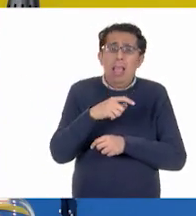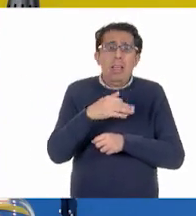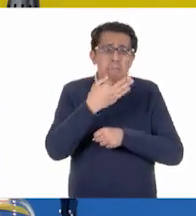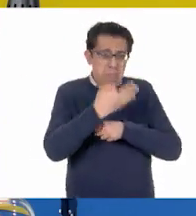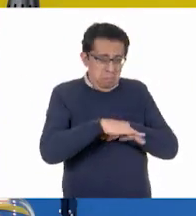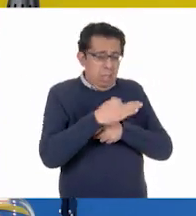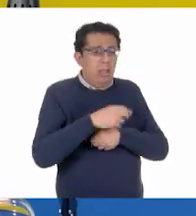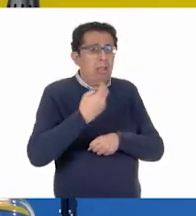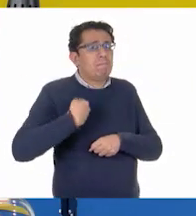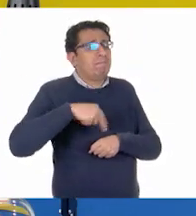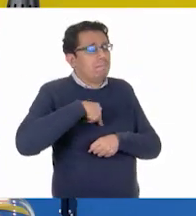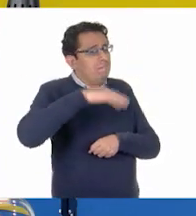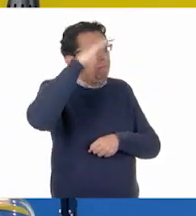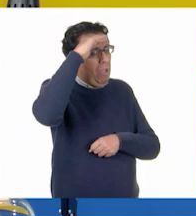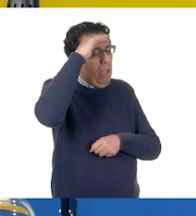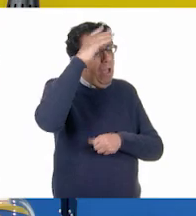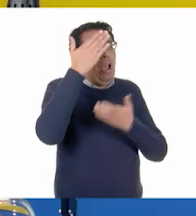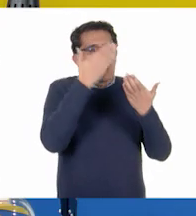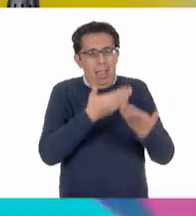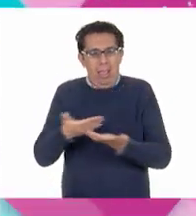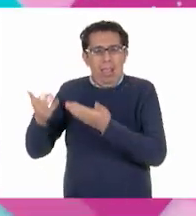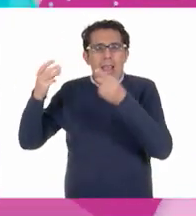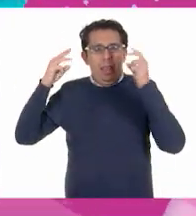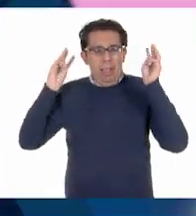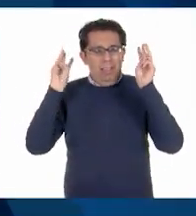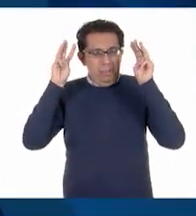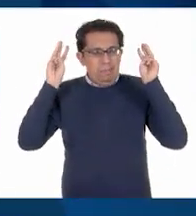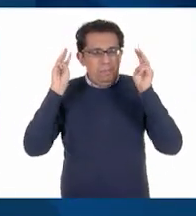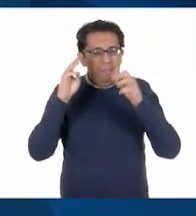una respuesta adecuada?